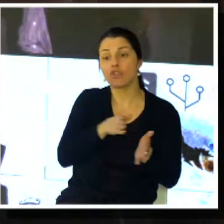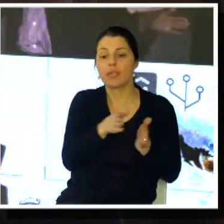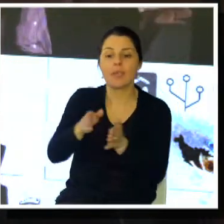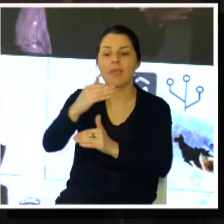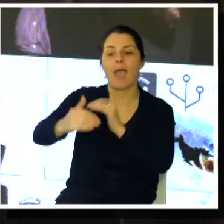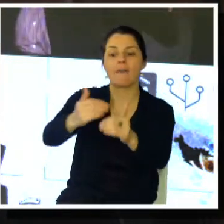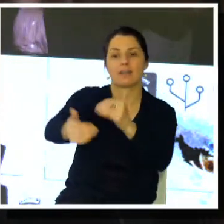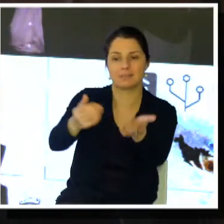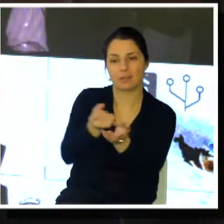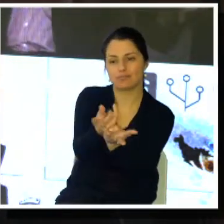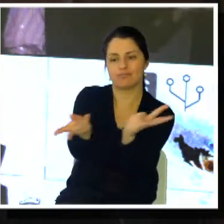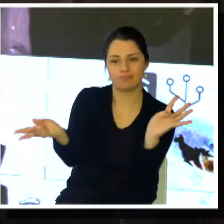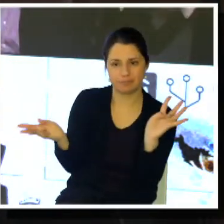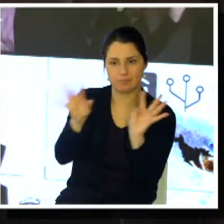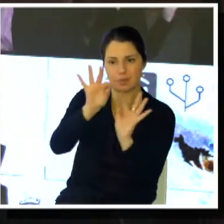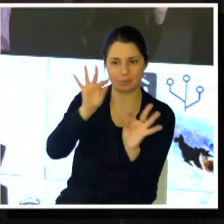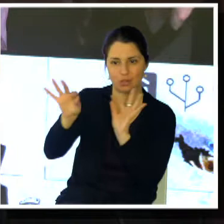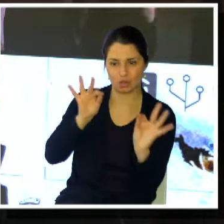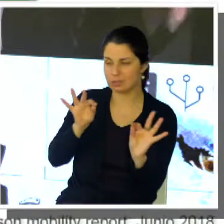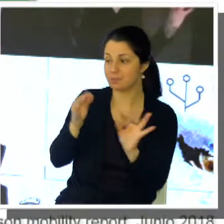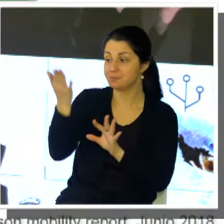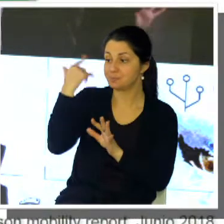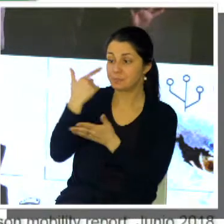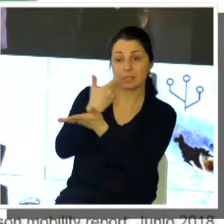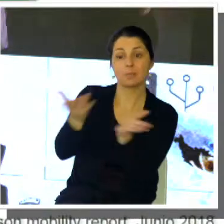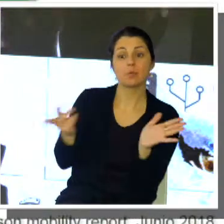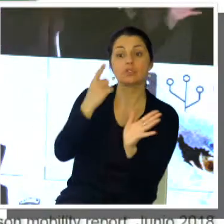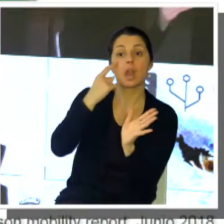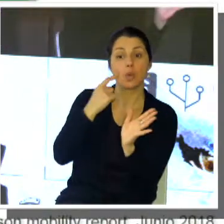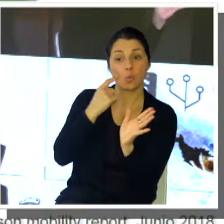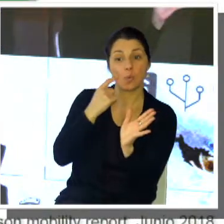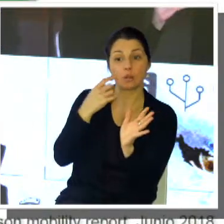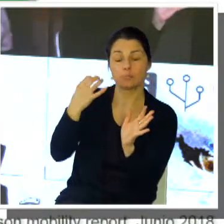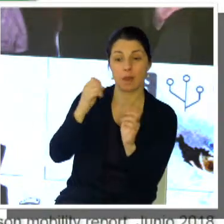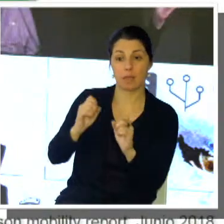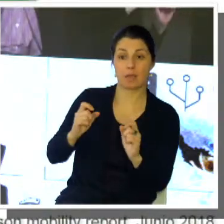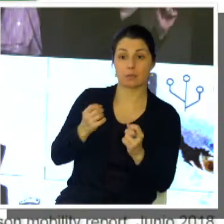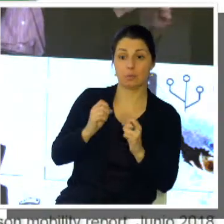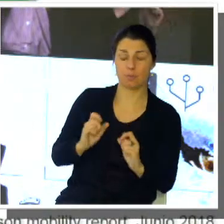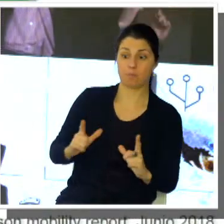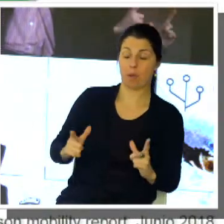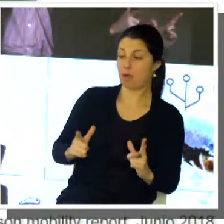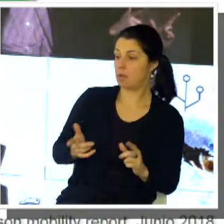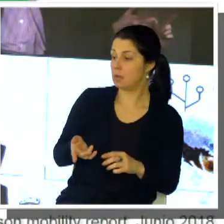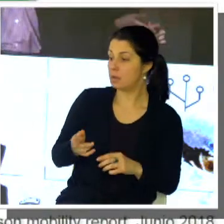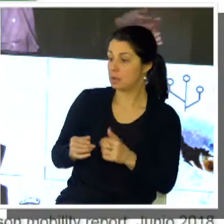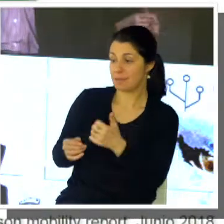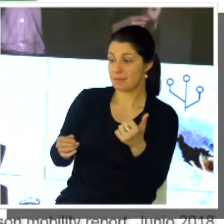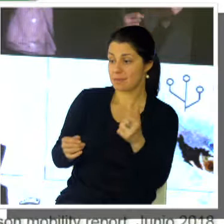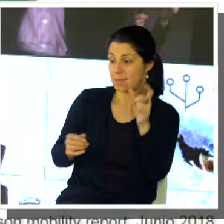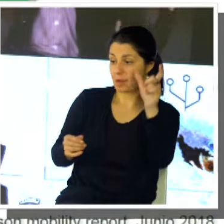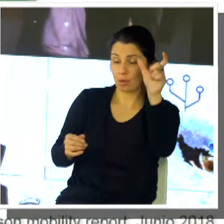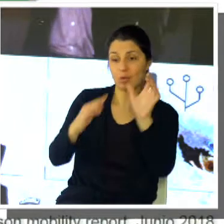en todo ese abanico. Antes de mostrarle números que realmente impresionan, al lado izquierdo tiene